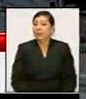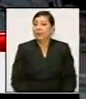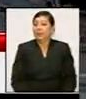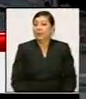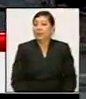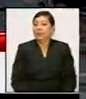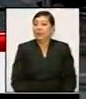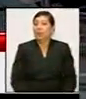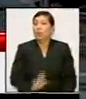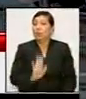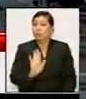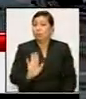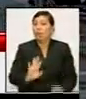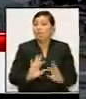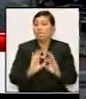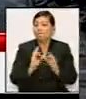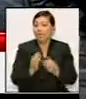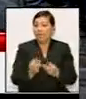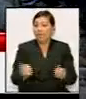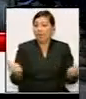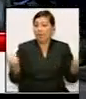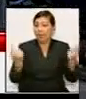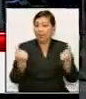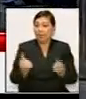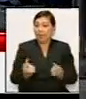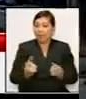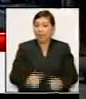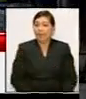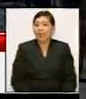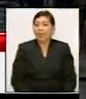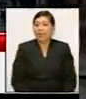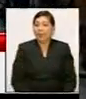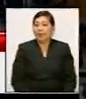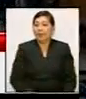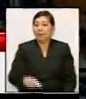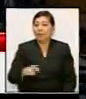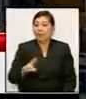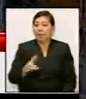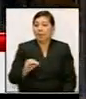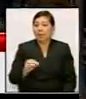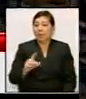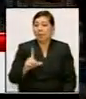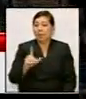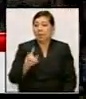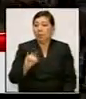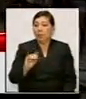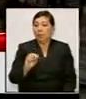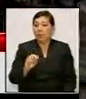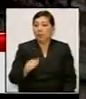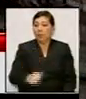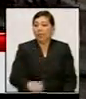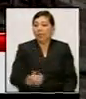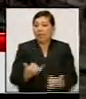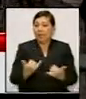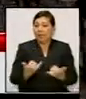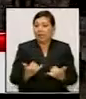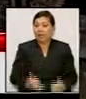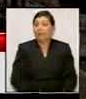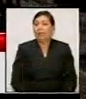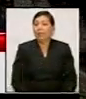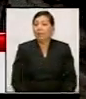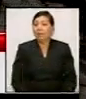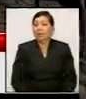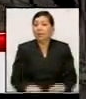los familiares. Se encuentra también presente la señora María Luisa, viuda de Inchausti, presente también aquí en esta